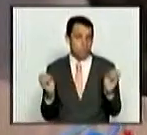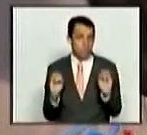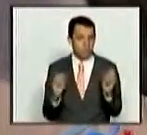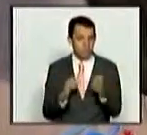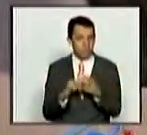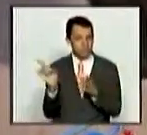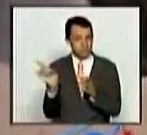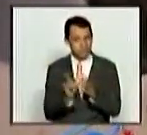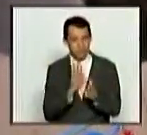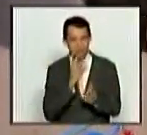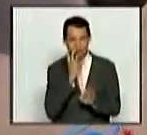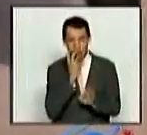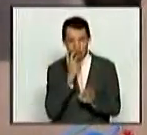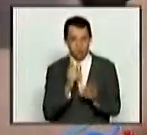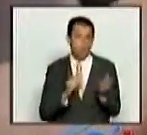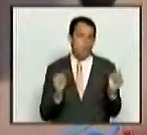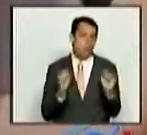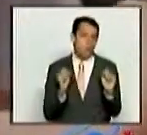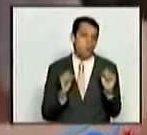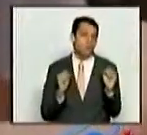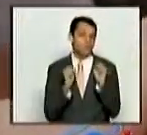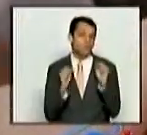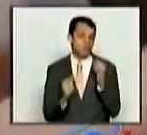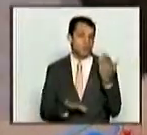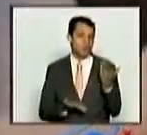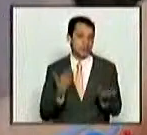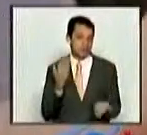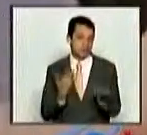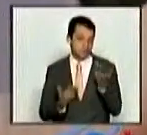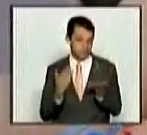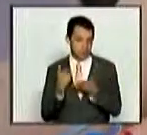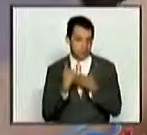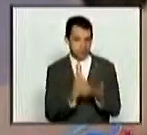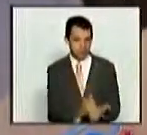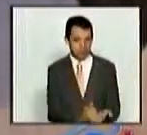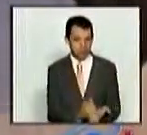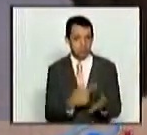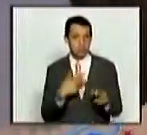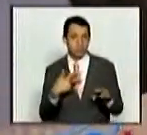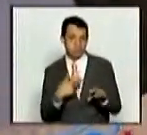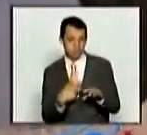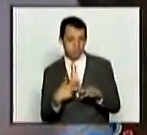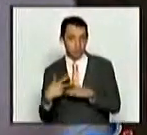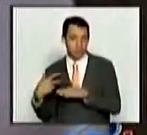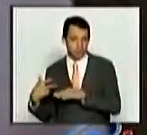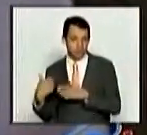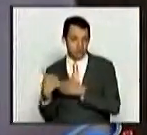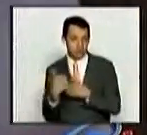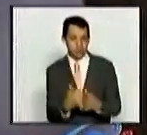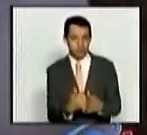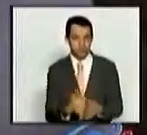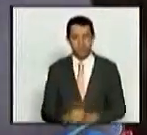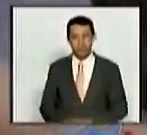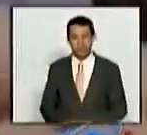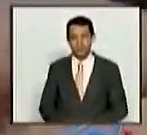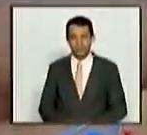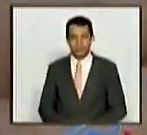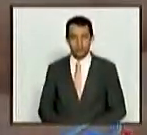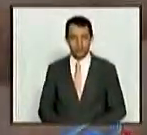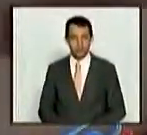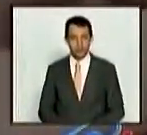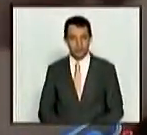irradiar calor o irradiar frío, dependiendo de lo que necesitemos estabilizar dentro de esos puntos acupunturales.